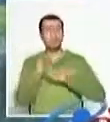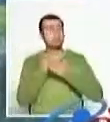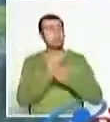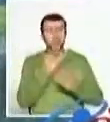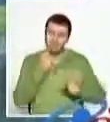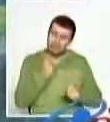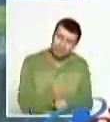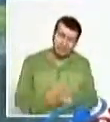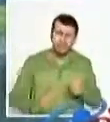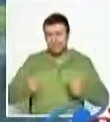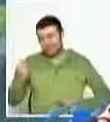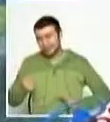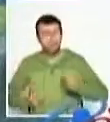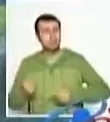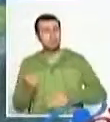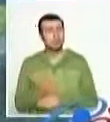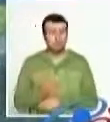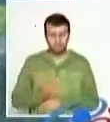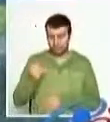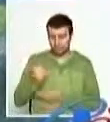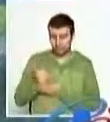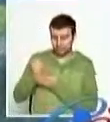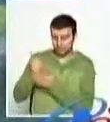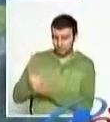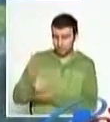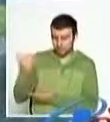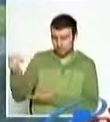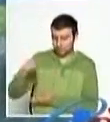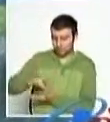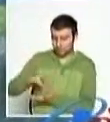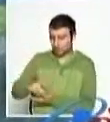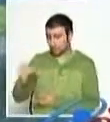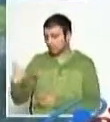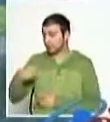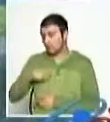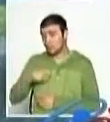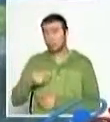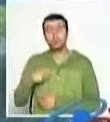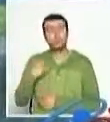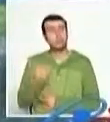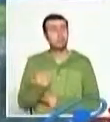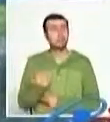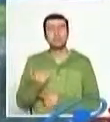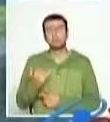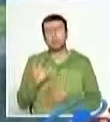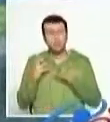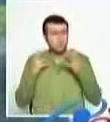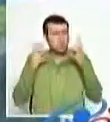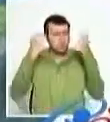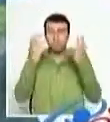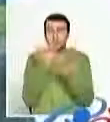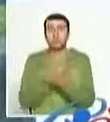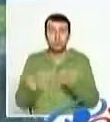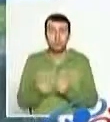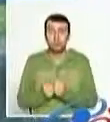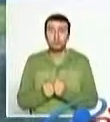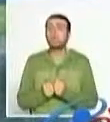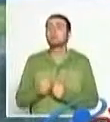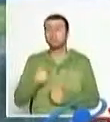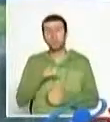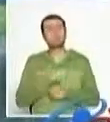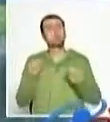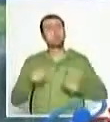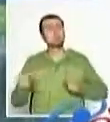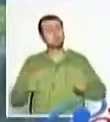difíciles de conflicto que producen panestrés o estrés pues máximo. Y podemos manejar, el